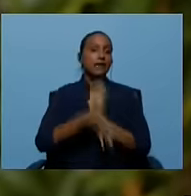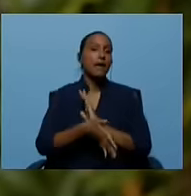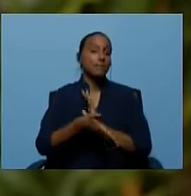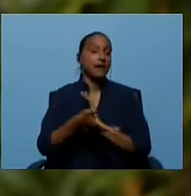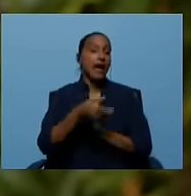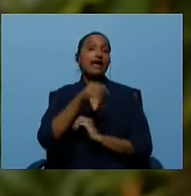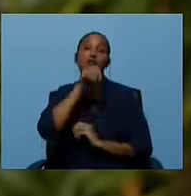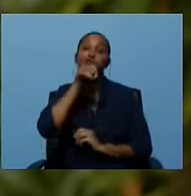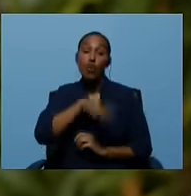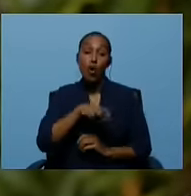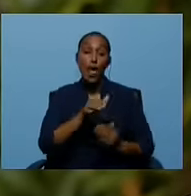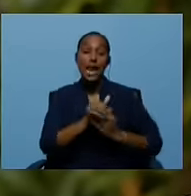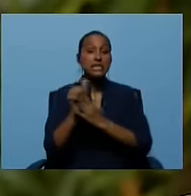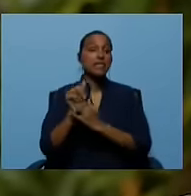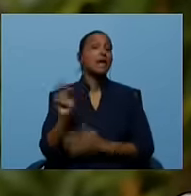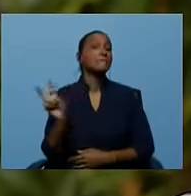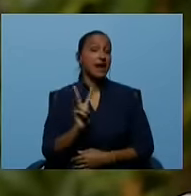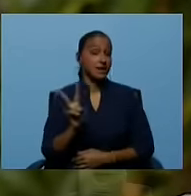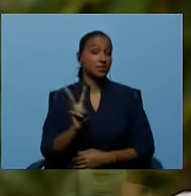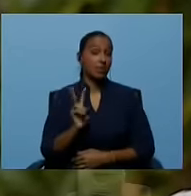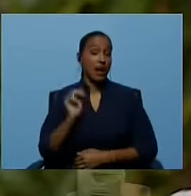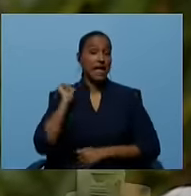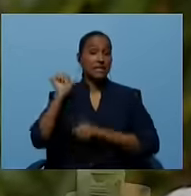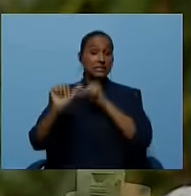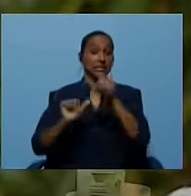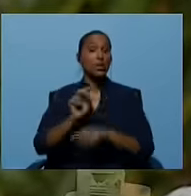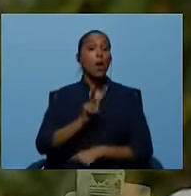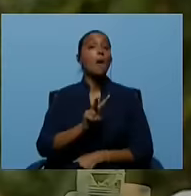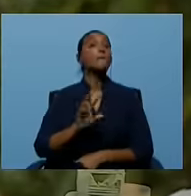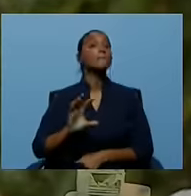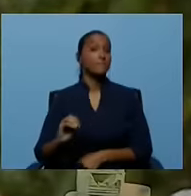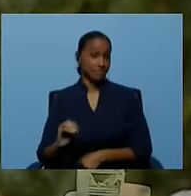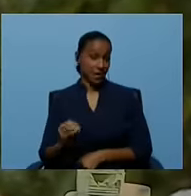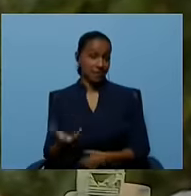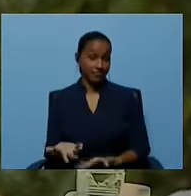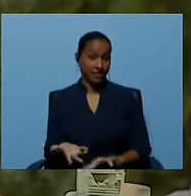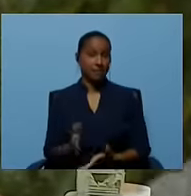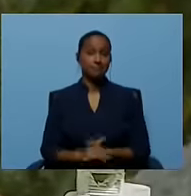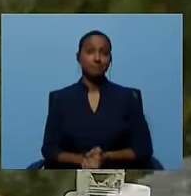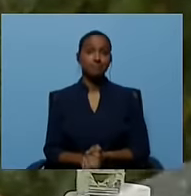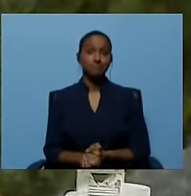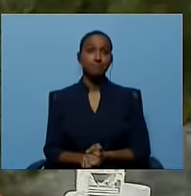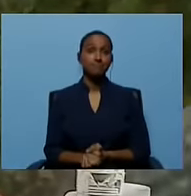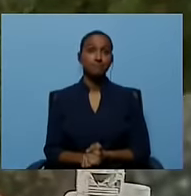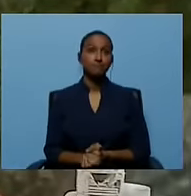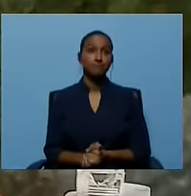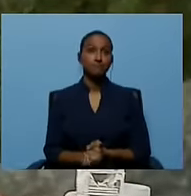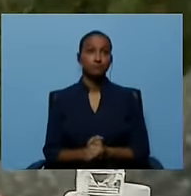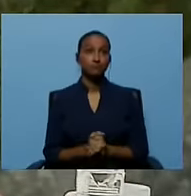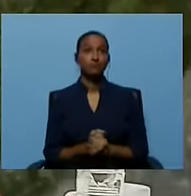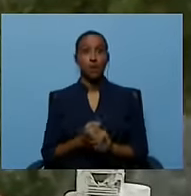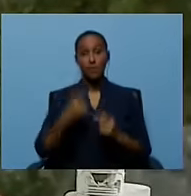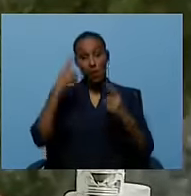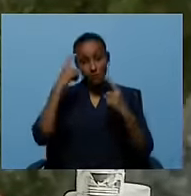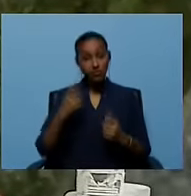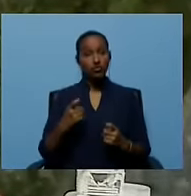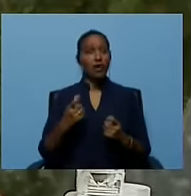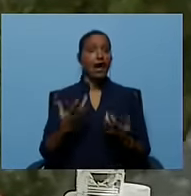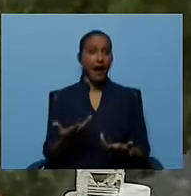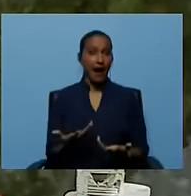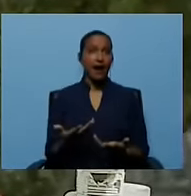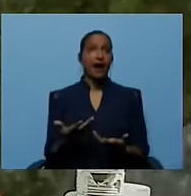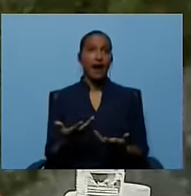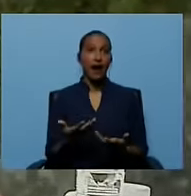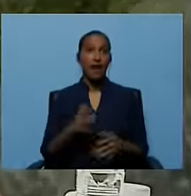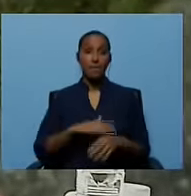Venezuela en el siglo XX. El gran talento que ha tenido Venezuela. Y si su talento fue perseguido